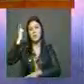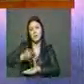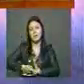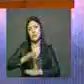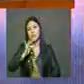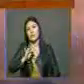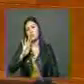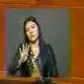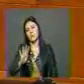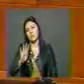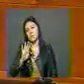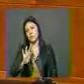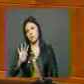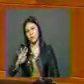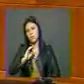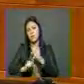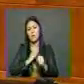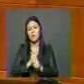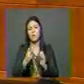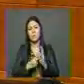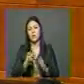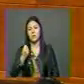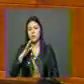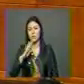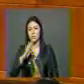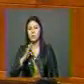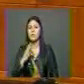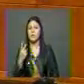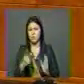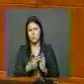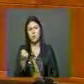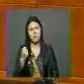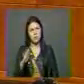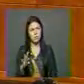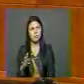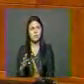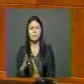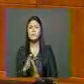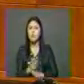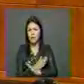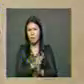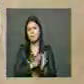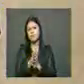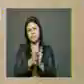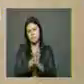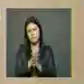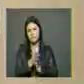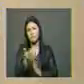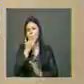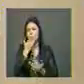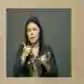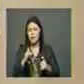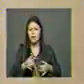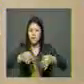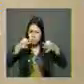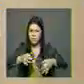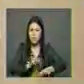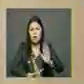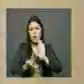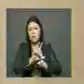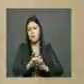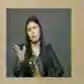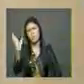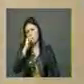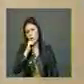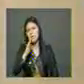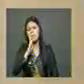T-444 del año 2014, tuvieron a bien señalar que no era legítima esa pretensión